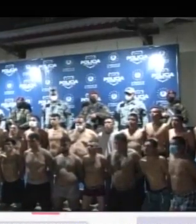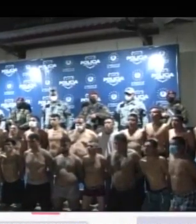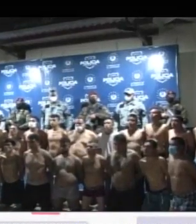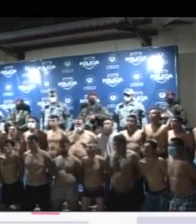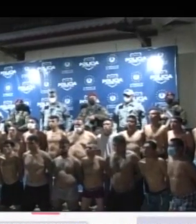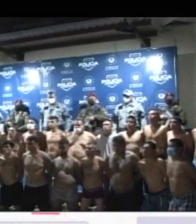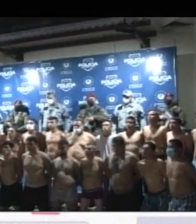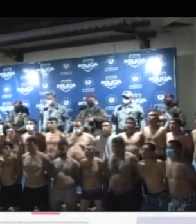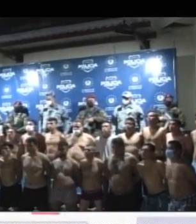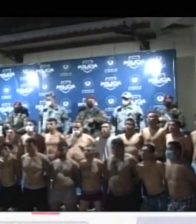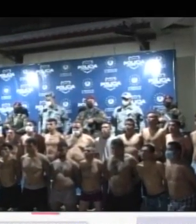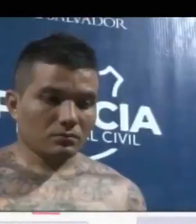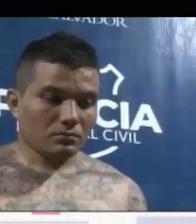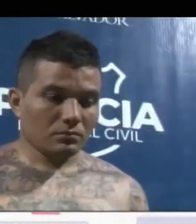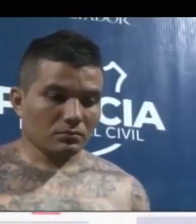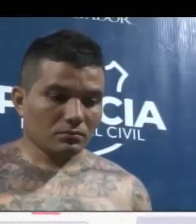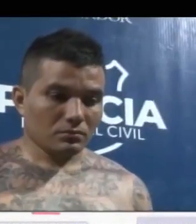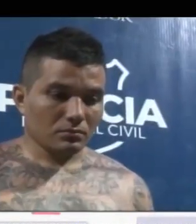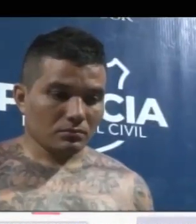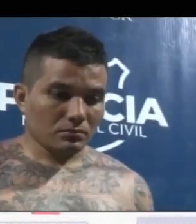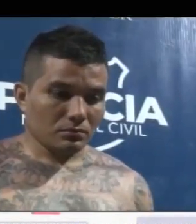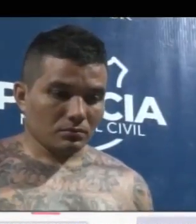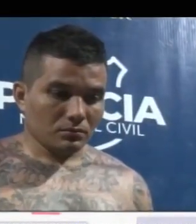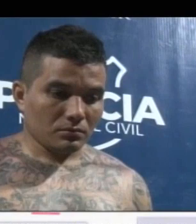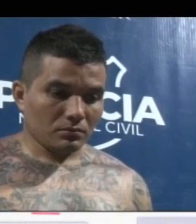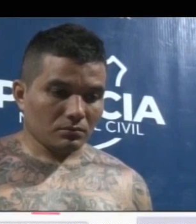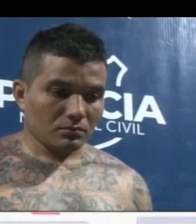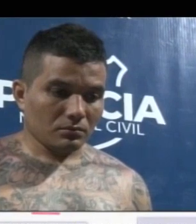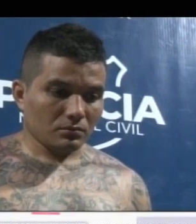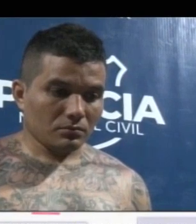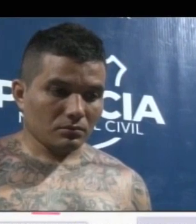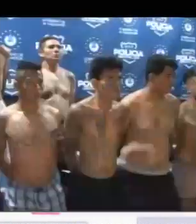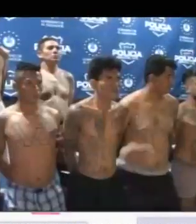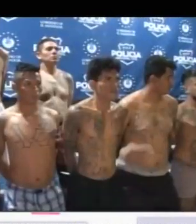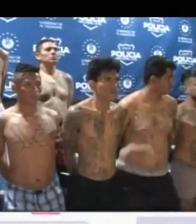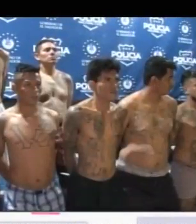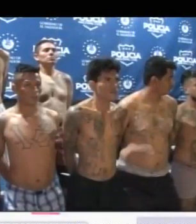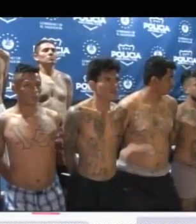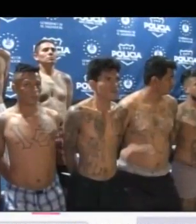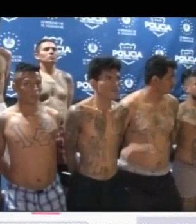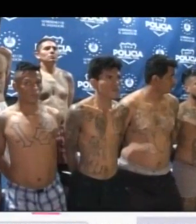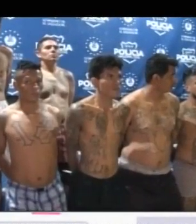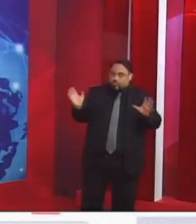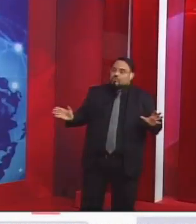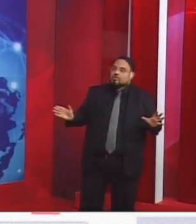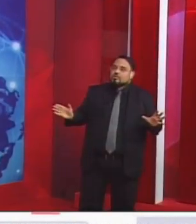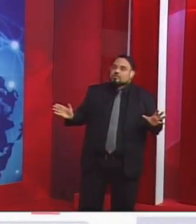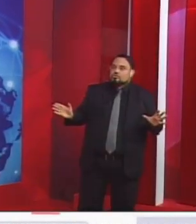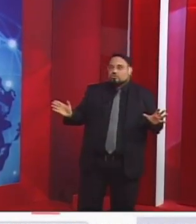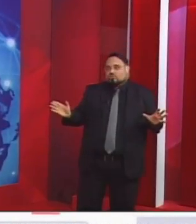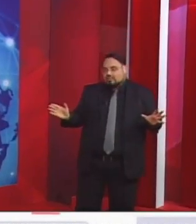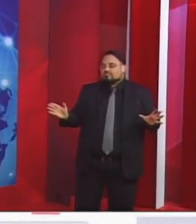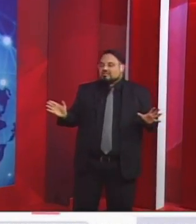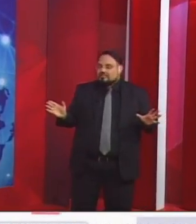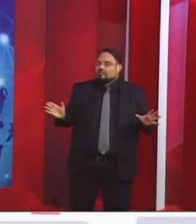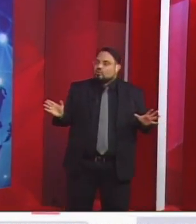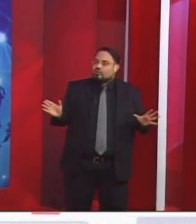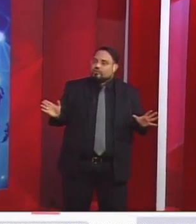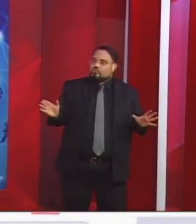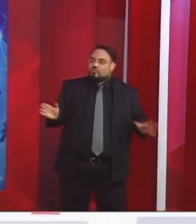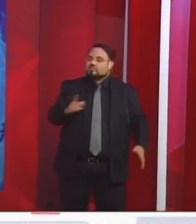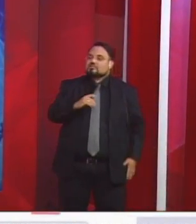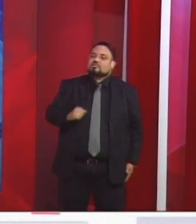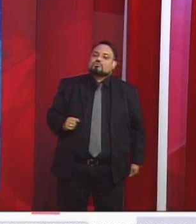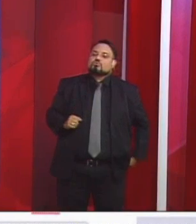han pasado más de 35 años desde el surgimiento de las maras y no se ha hecho algo por evitarlas hoy por hoy yo creo que es bastante